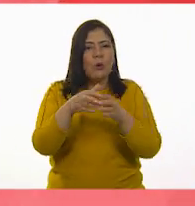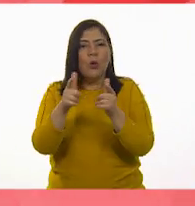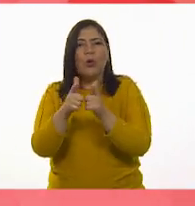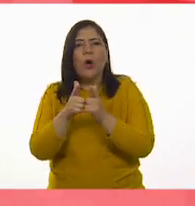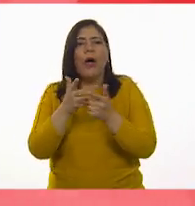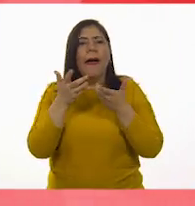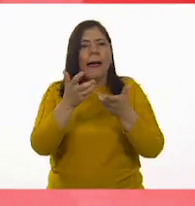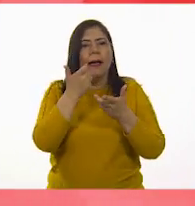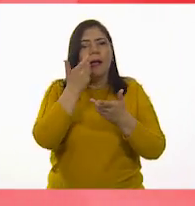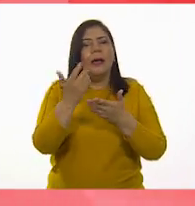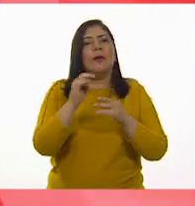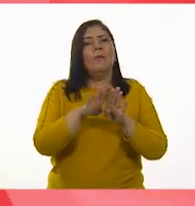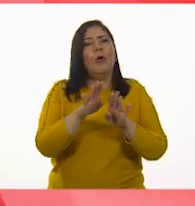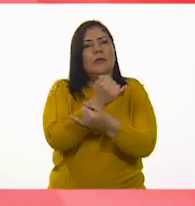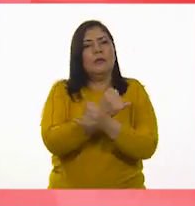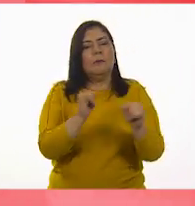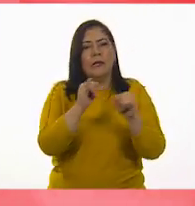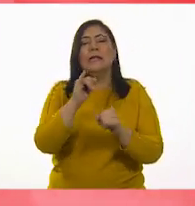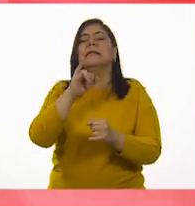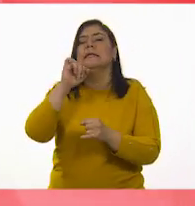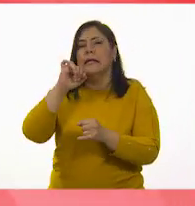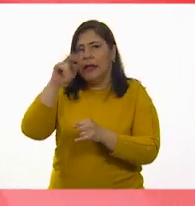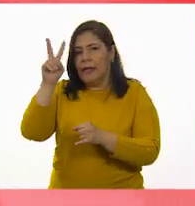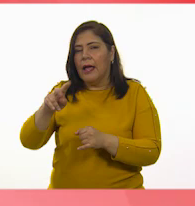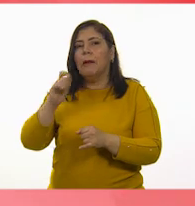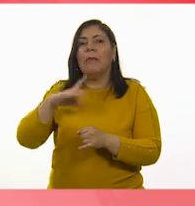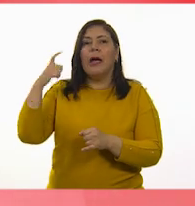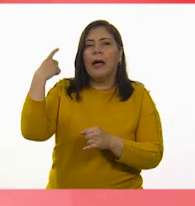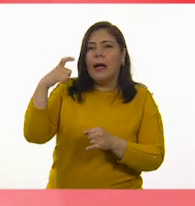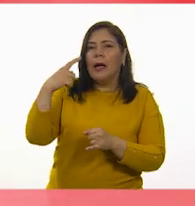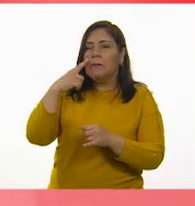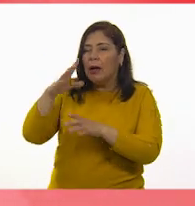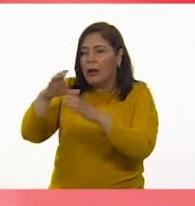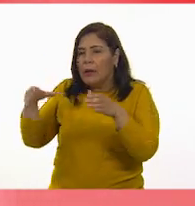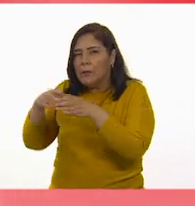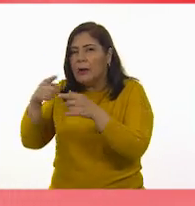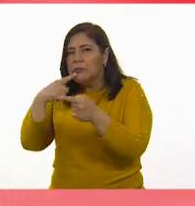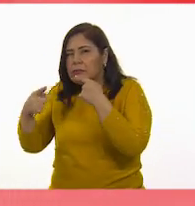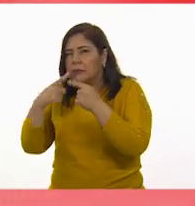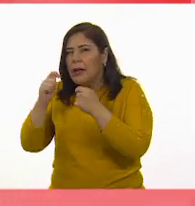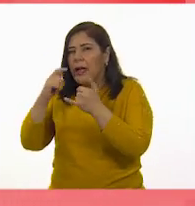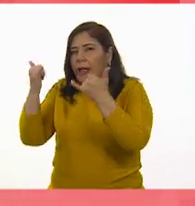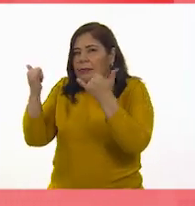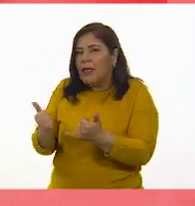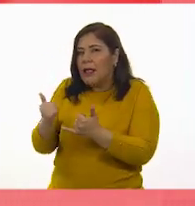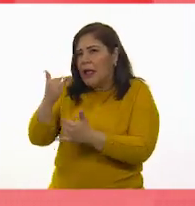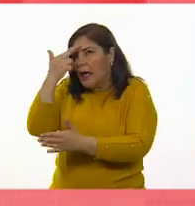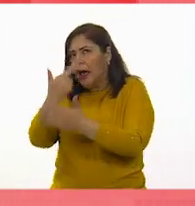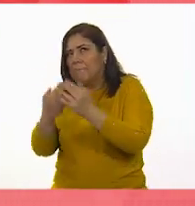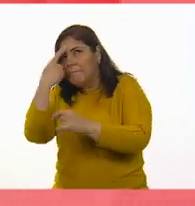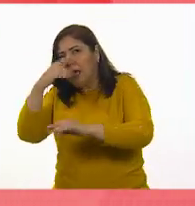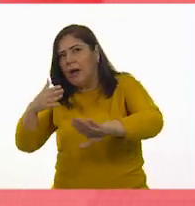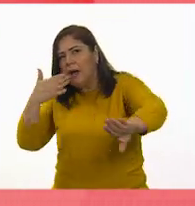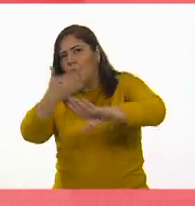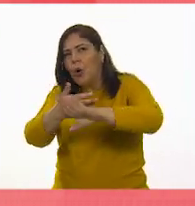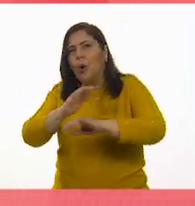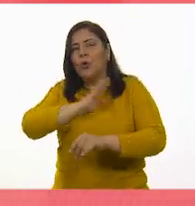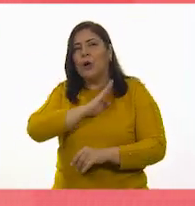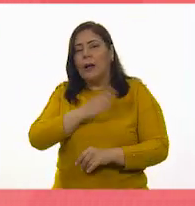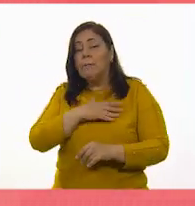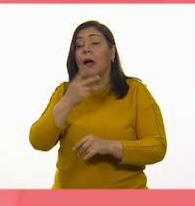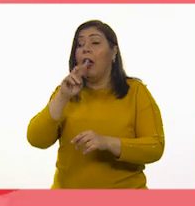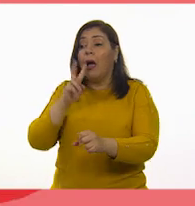independencia. Así es, por ejemplo, en Querétaro ya se tramaba la rebelión, pero fueron descubiertos y muchos de ellos fueron